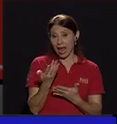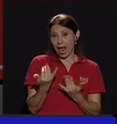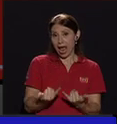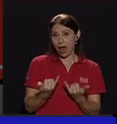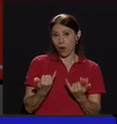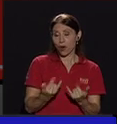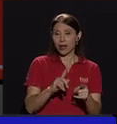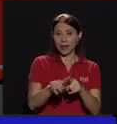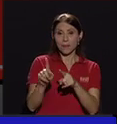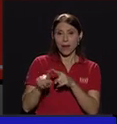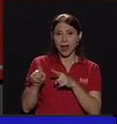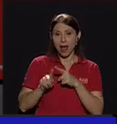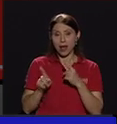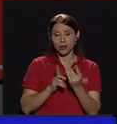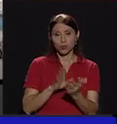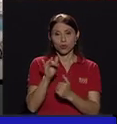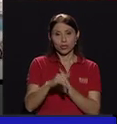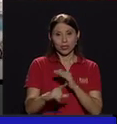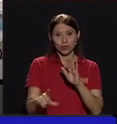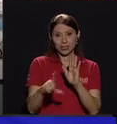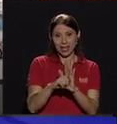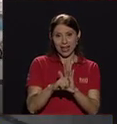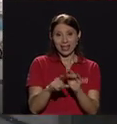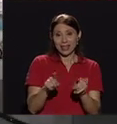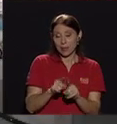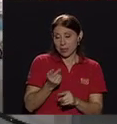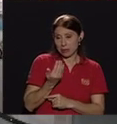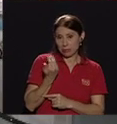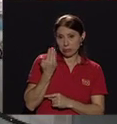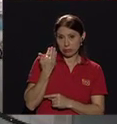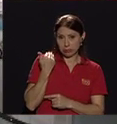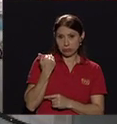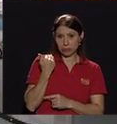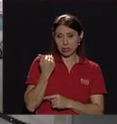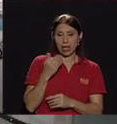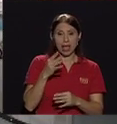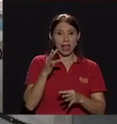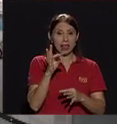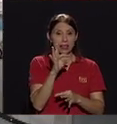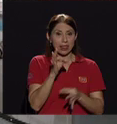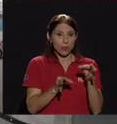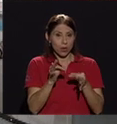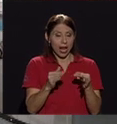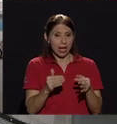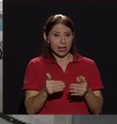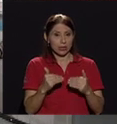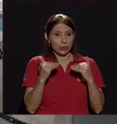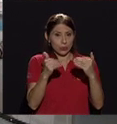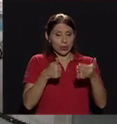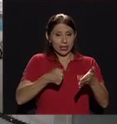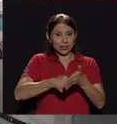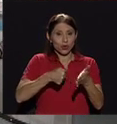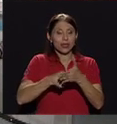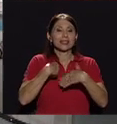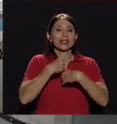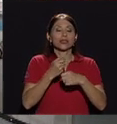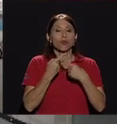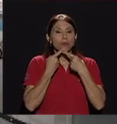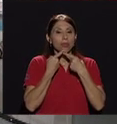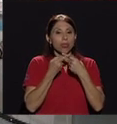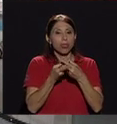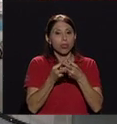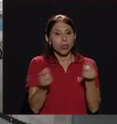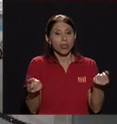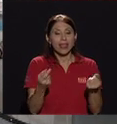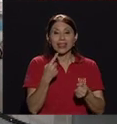ahora hay varios proyectos de ley, hay una resolución reciente interpretativa del tribunal de que los encabezamientos